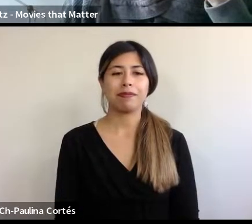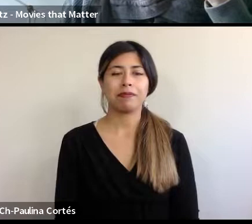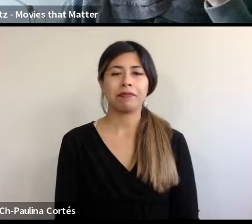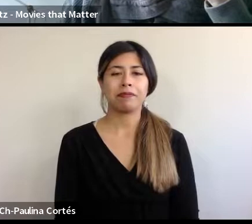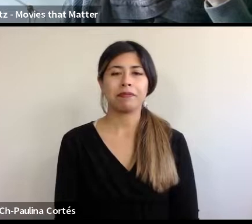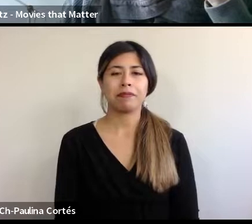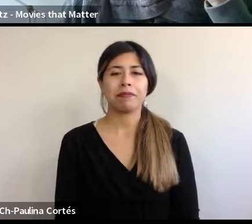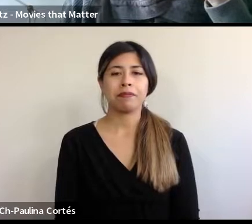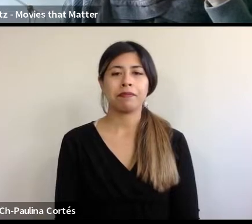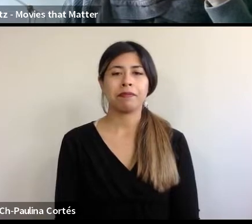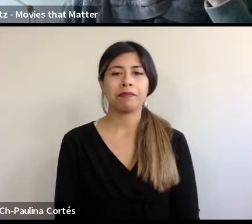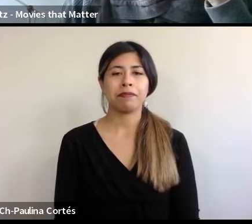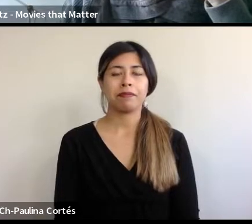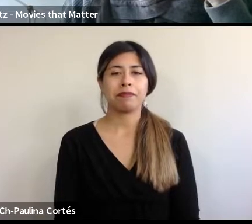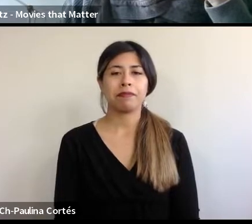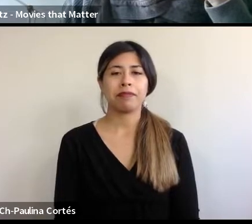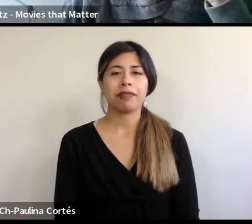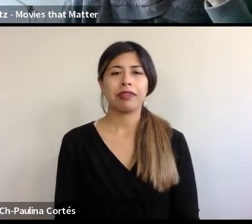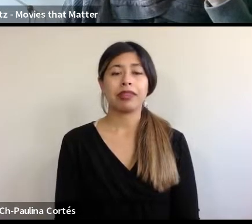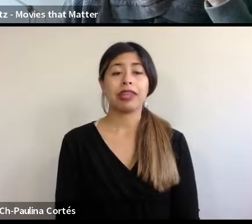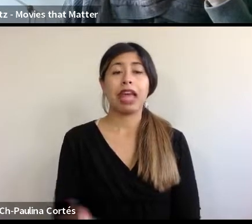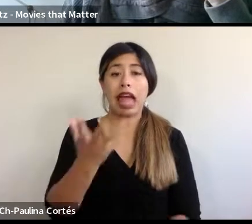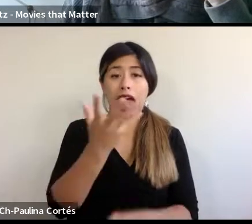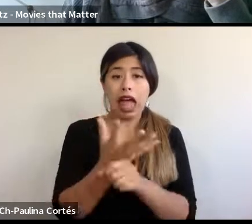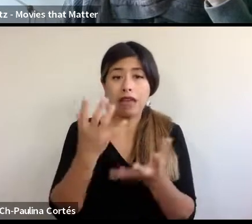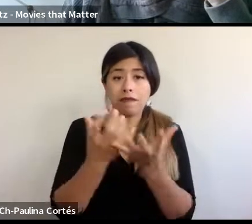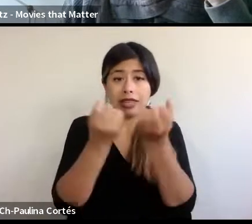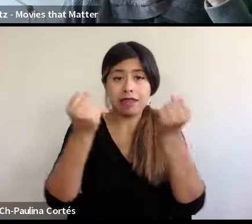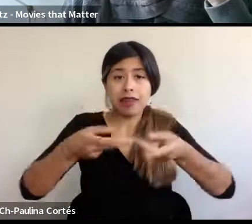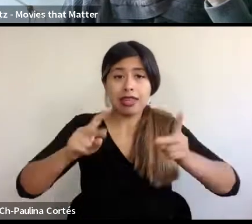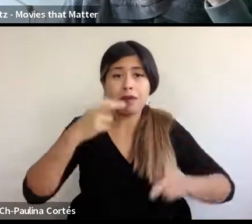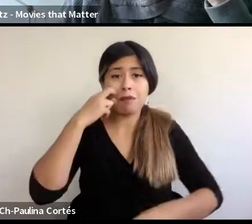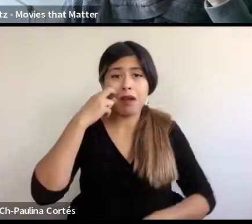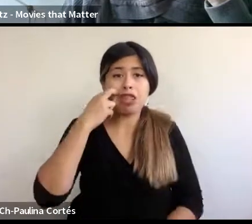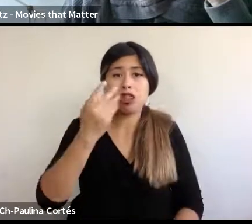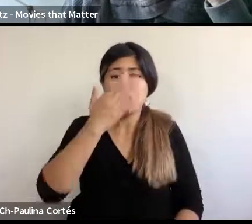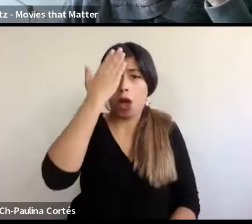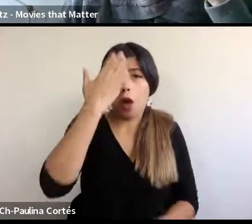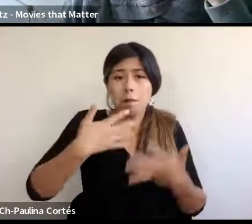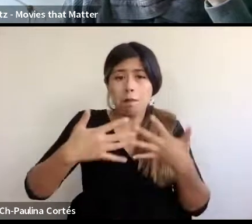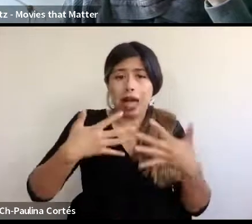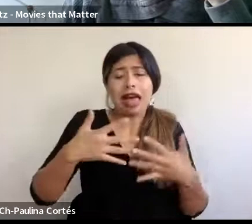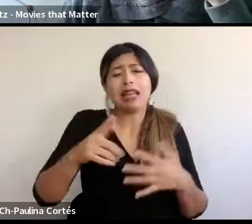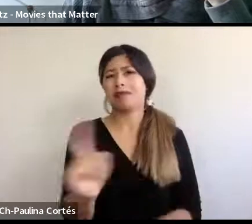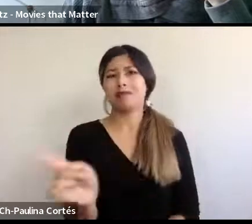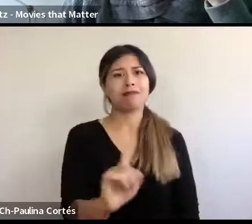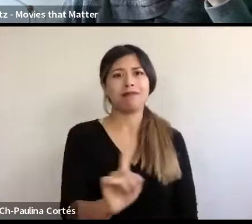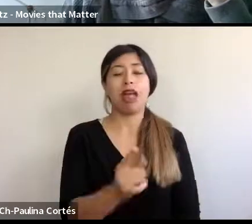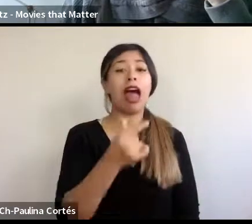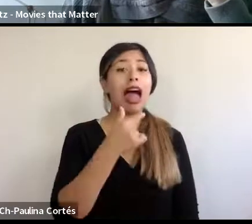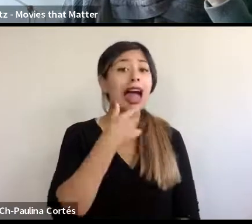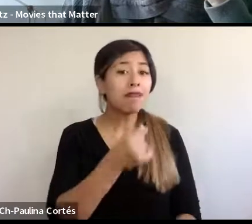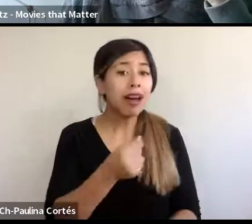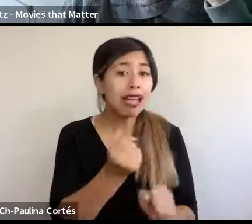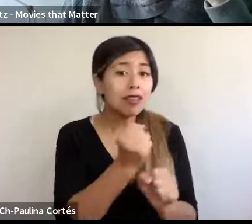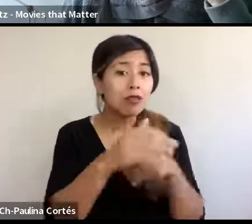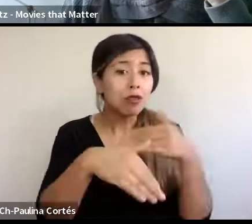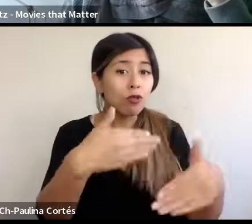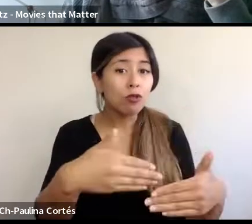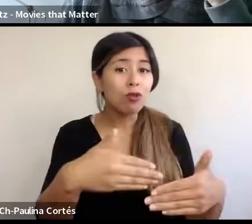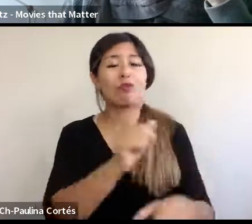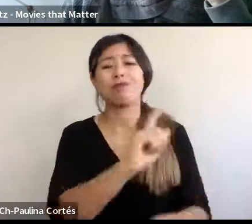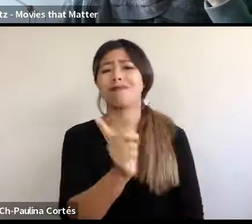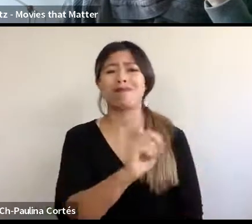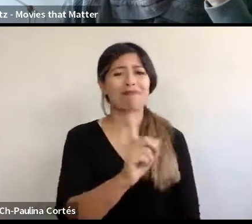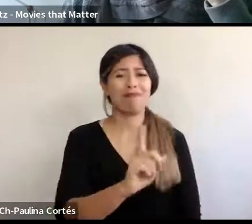No es común tener festivales de derechos humanos, no es fácil sostenerlos, digamos.